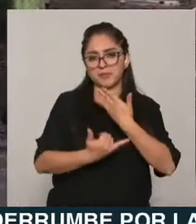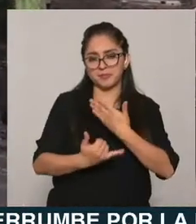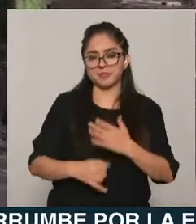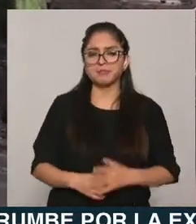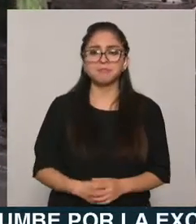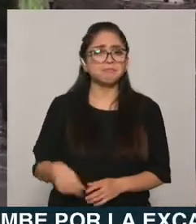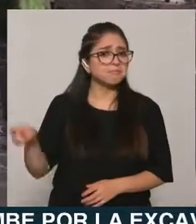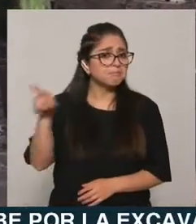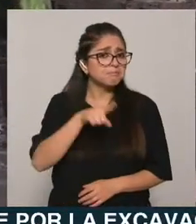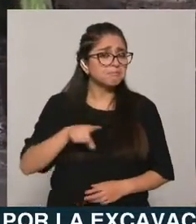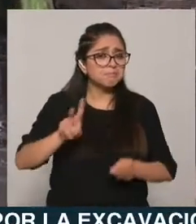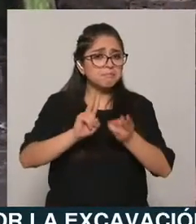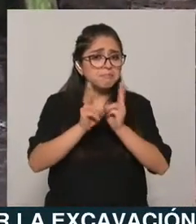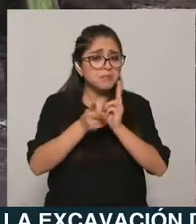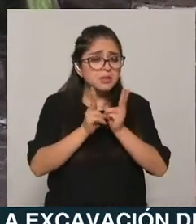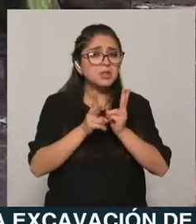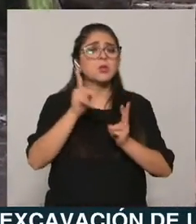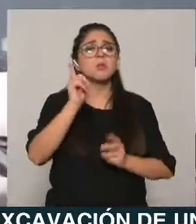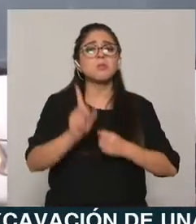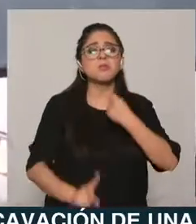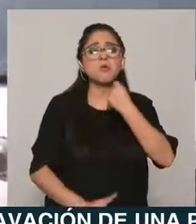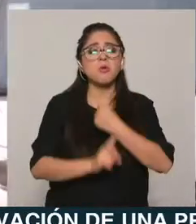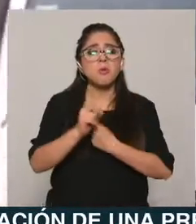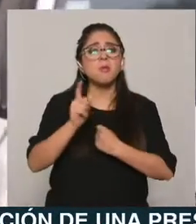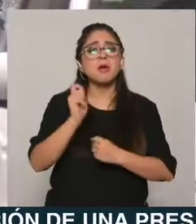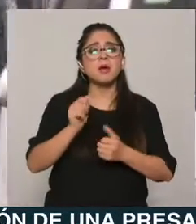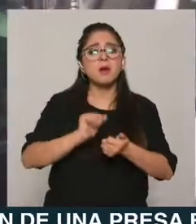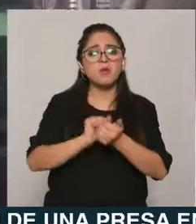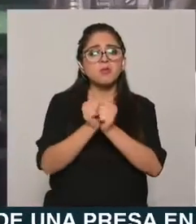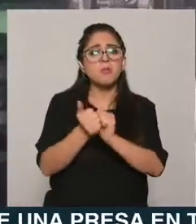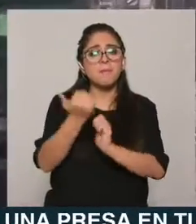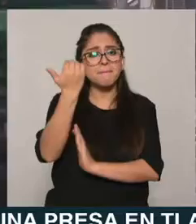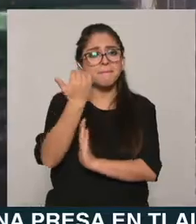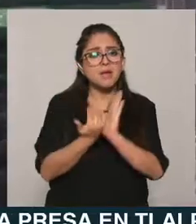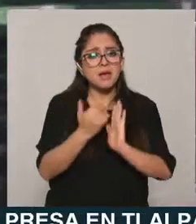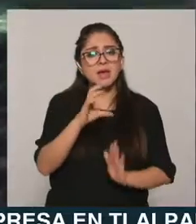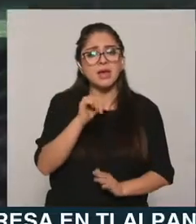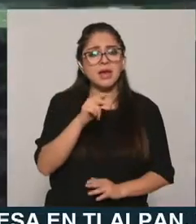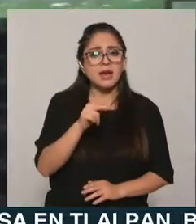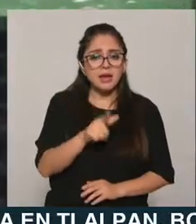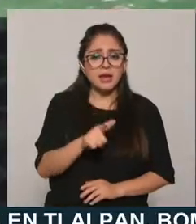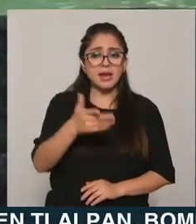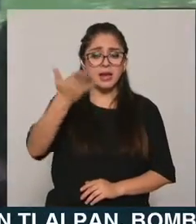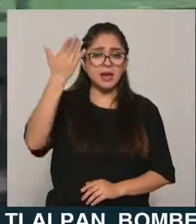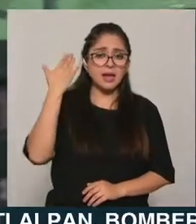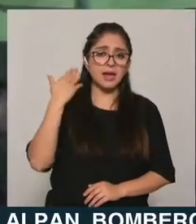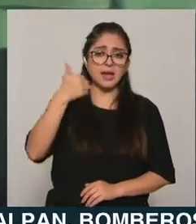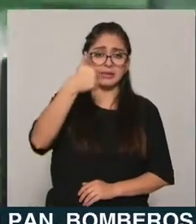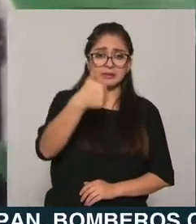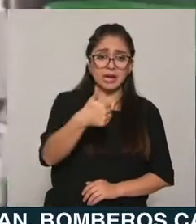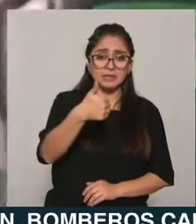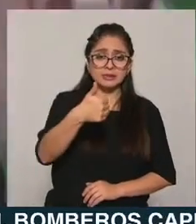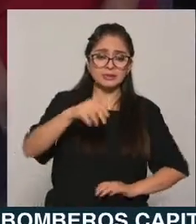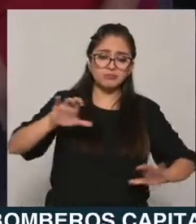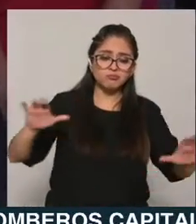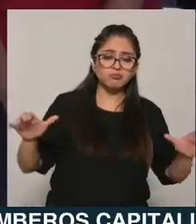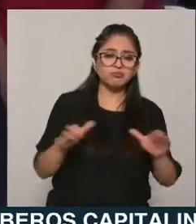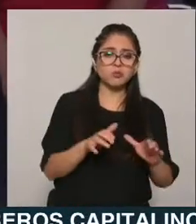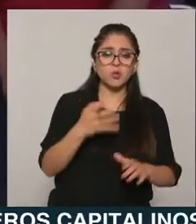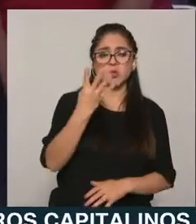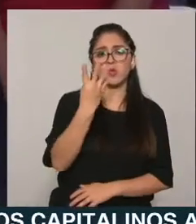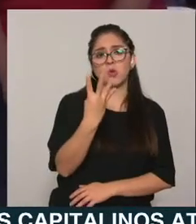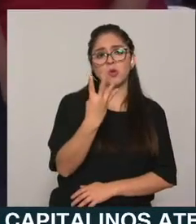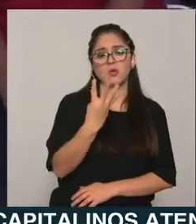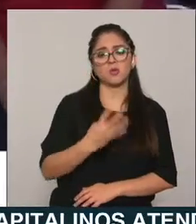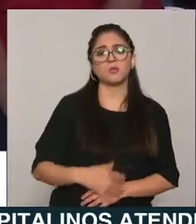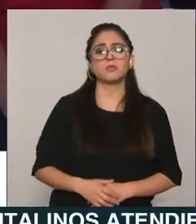los vecinos, una de las principales afectaciones es la reducción de carriles al pasar de 6 carriles vehiculares a 4. Que nosotros